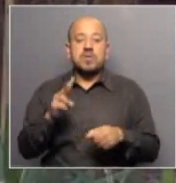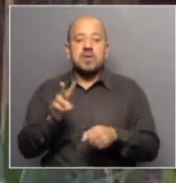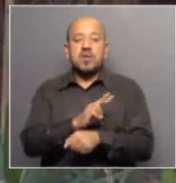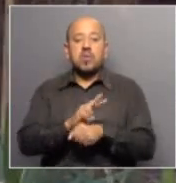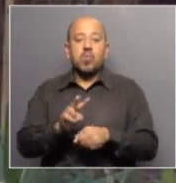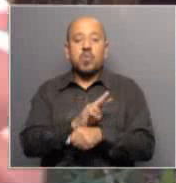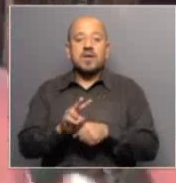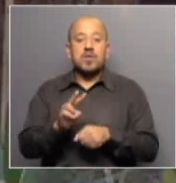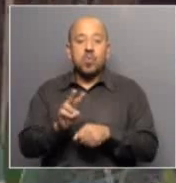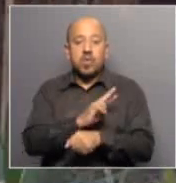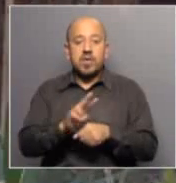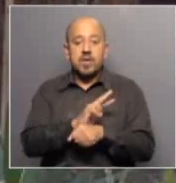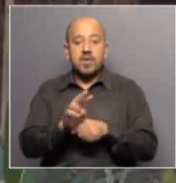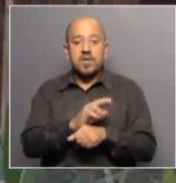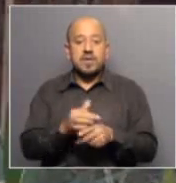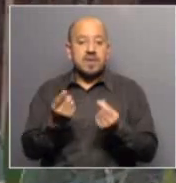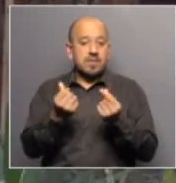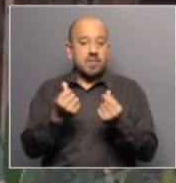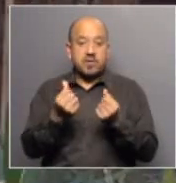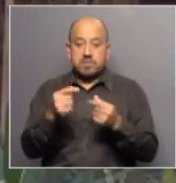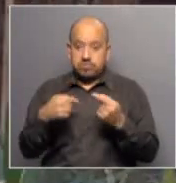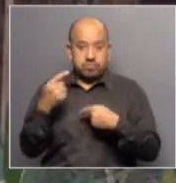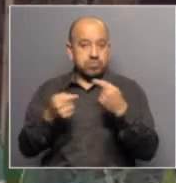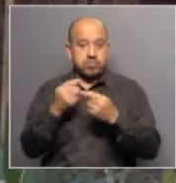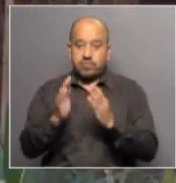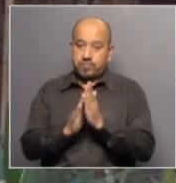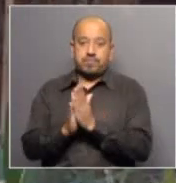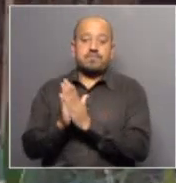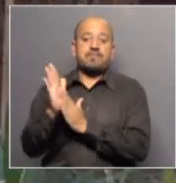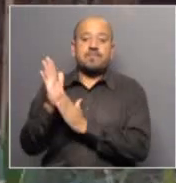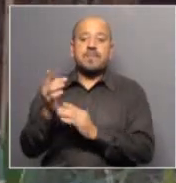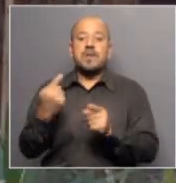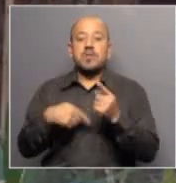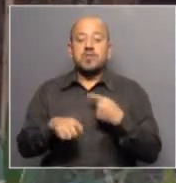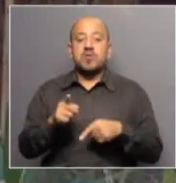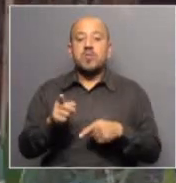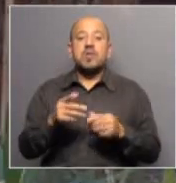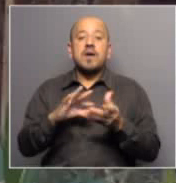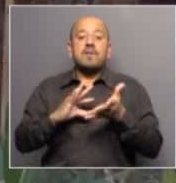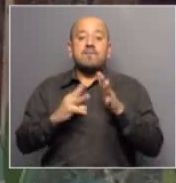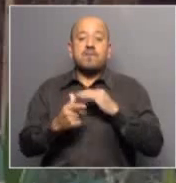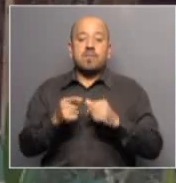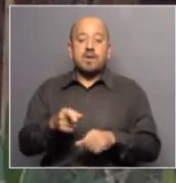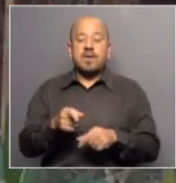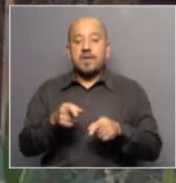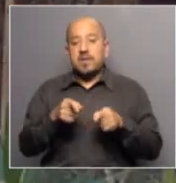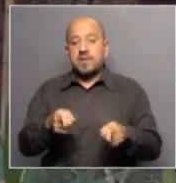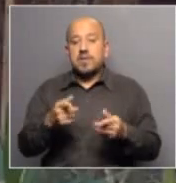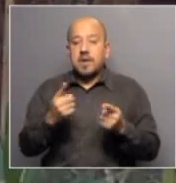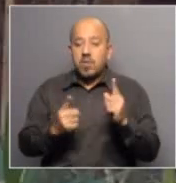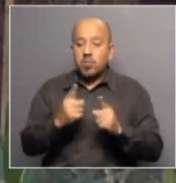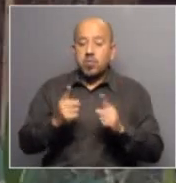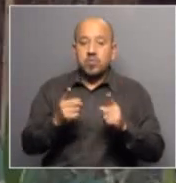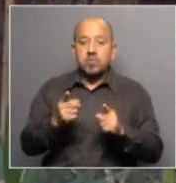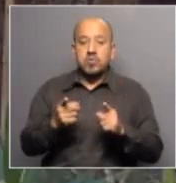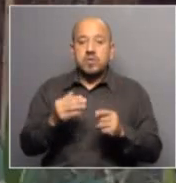de desplegar, ese precio va a seguir alto. Entonces, una de las formas también de combatir esos delitos que están sufriendo, que siempre